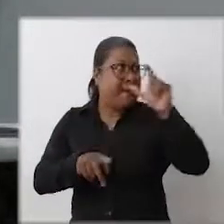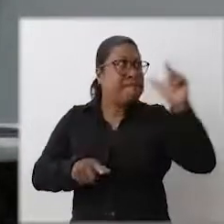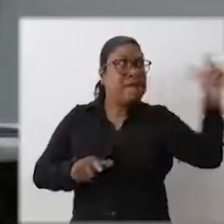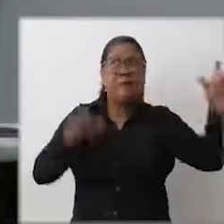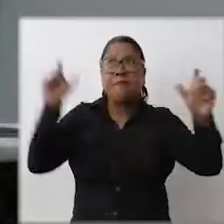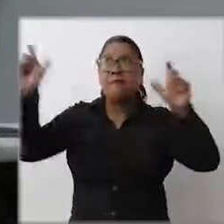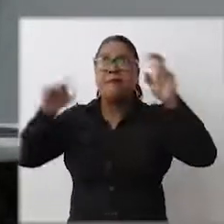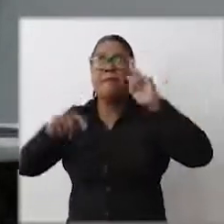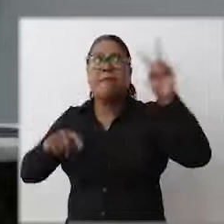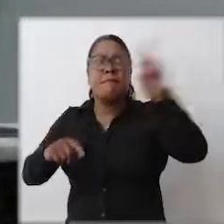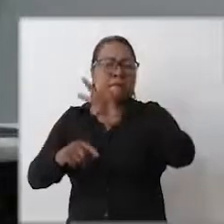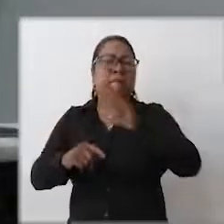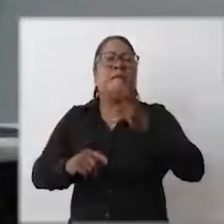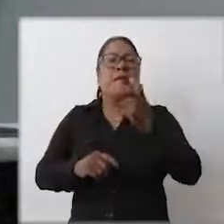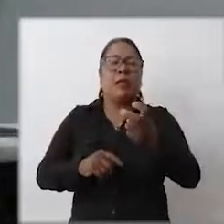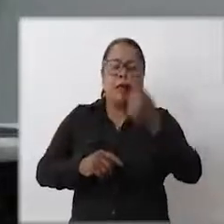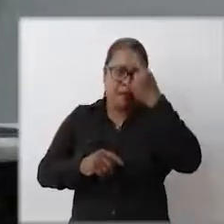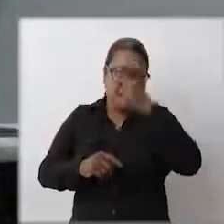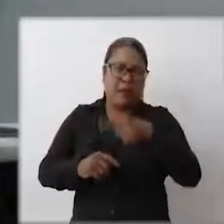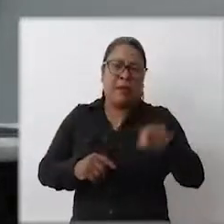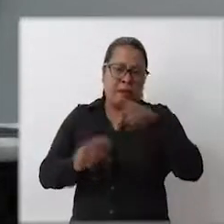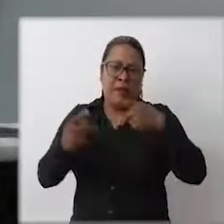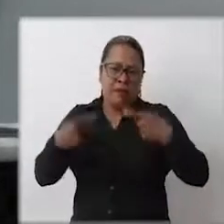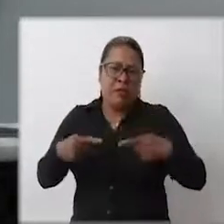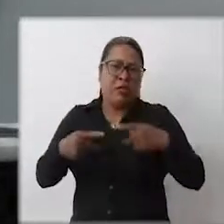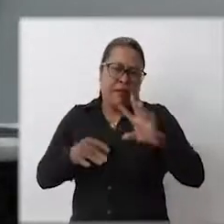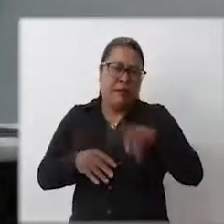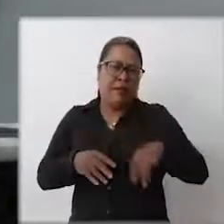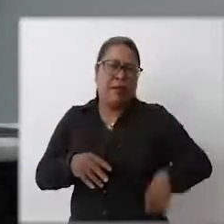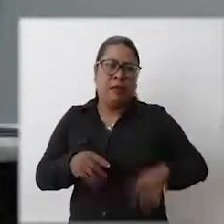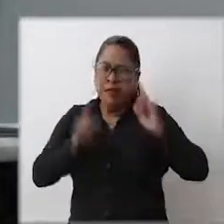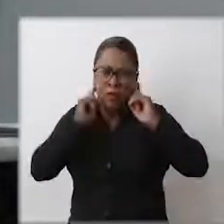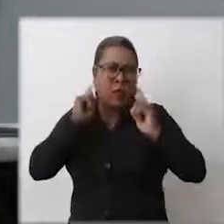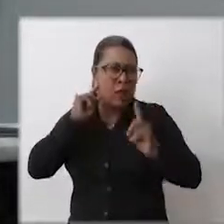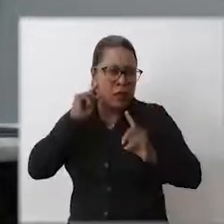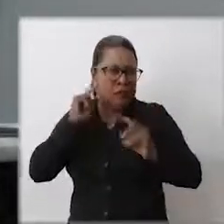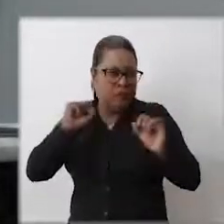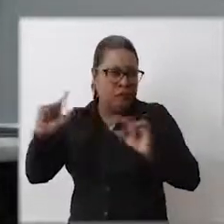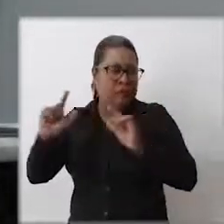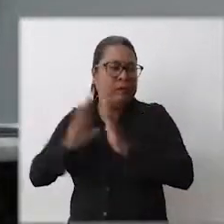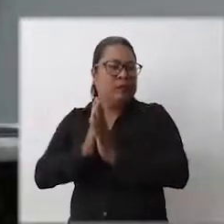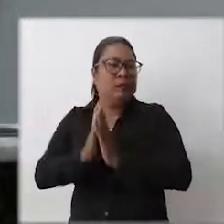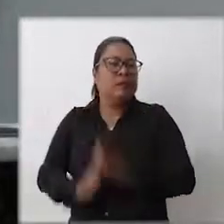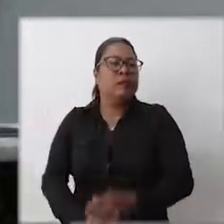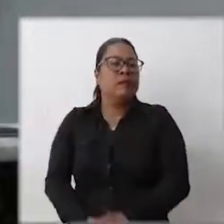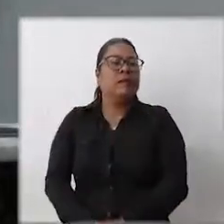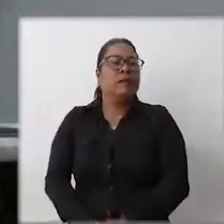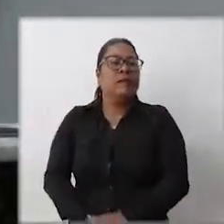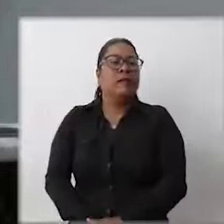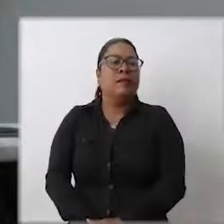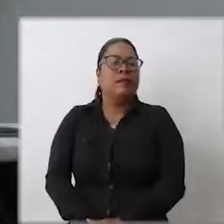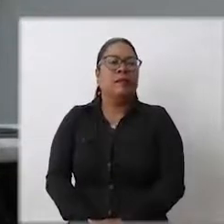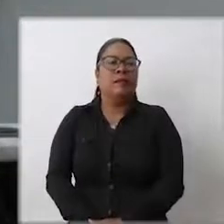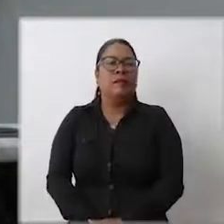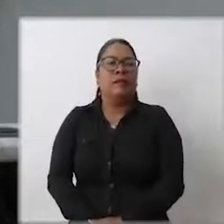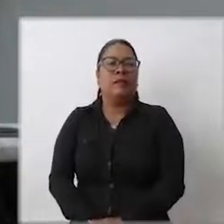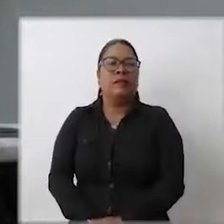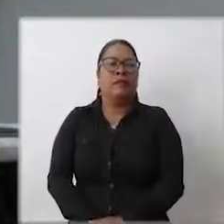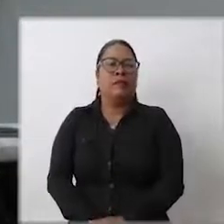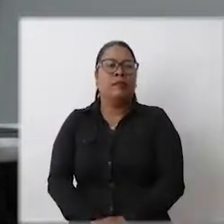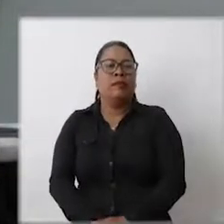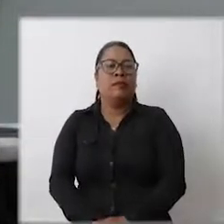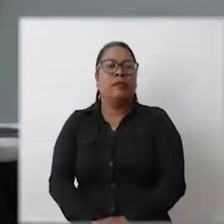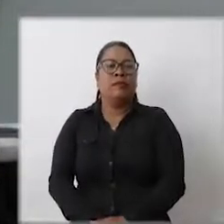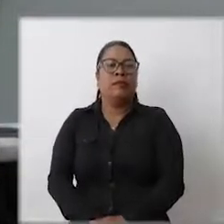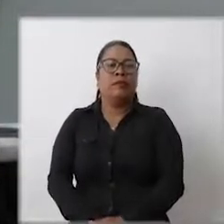escucharan un audio de uno de los 60 elementos que habremos de colocar, con el ánimo de que conozcan con mayor profundidad,